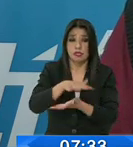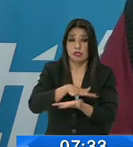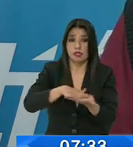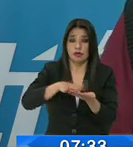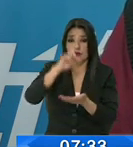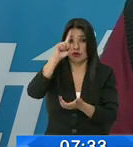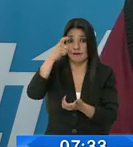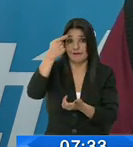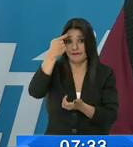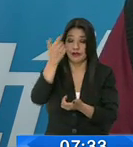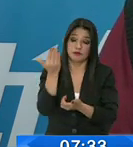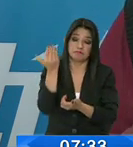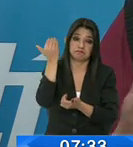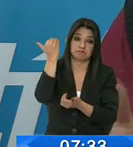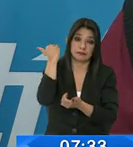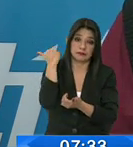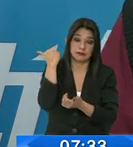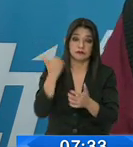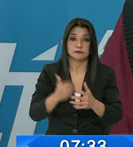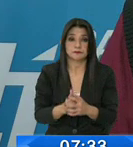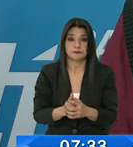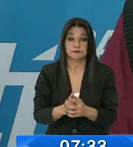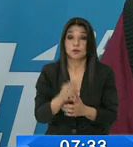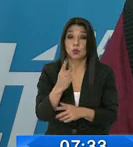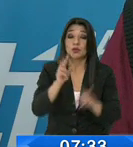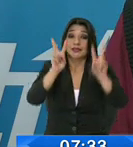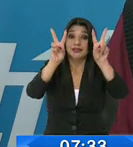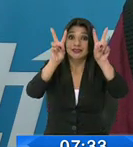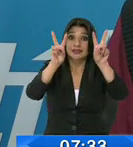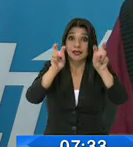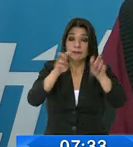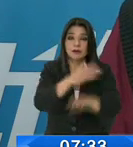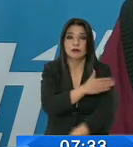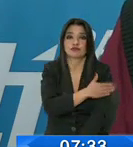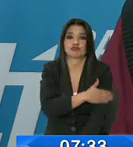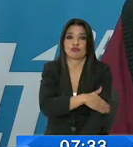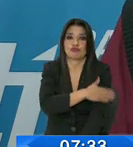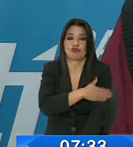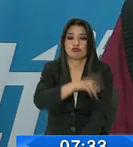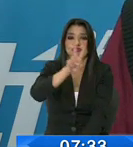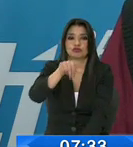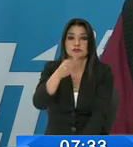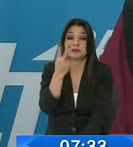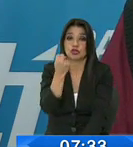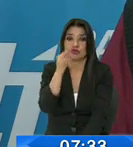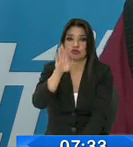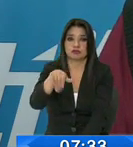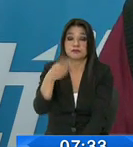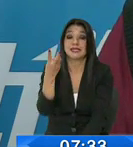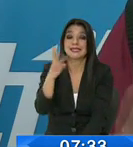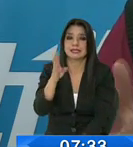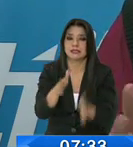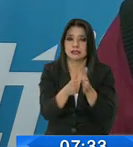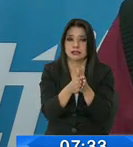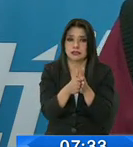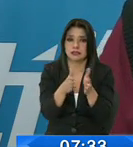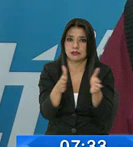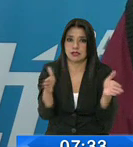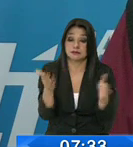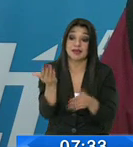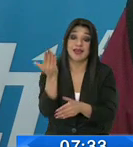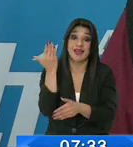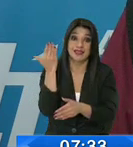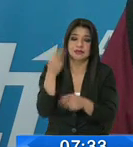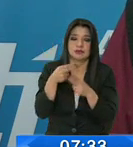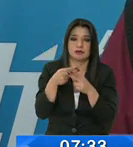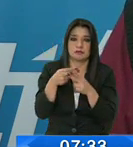gobierno anterior uno de los casos sobresalientes sobornos 2012 2016 que inicialmente se conocía